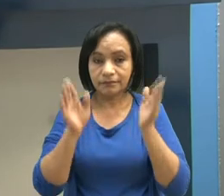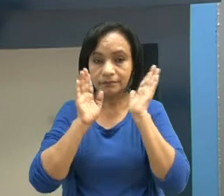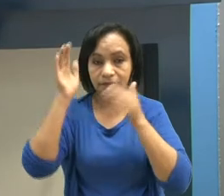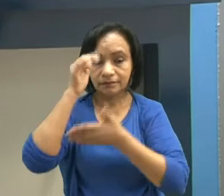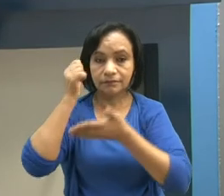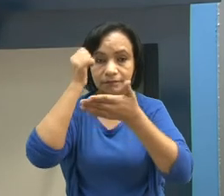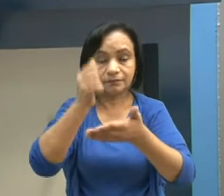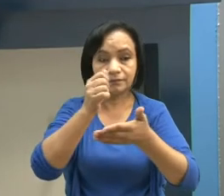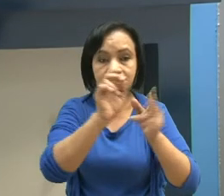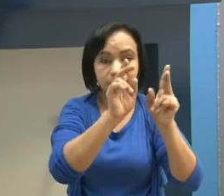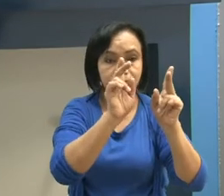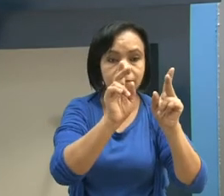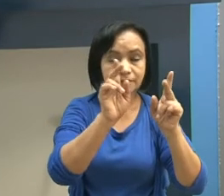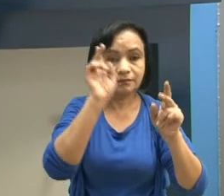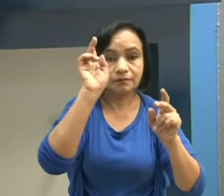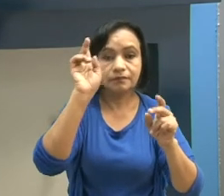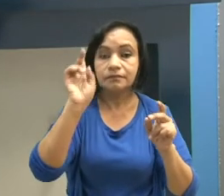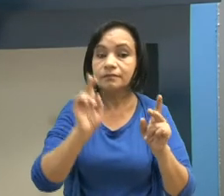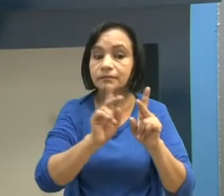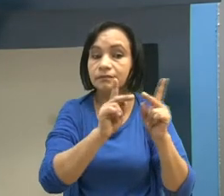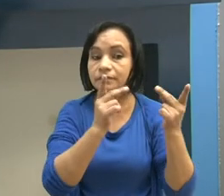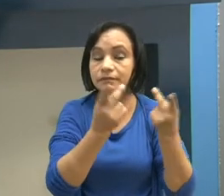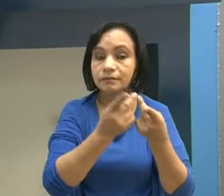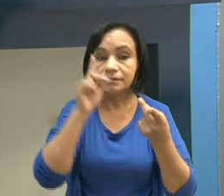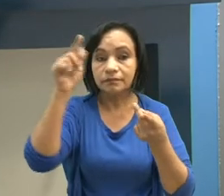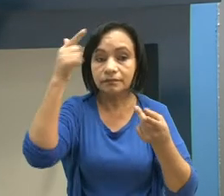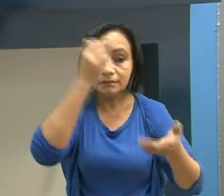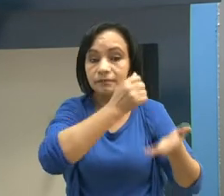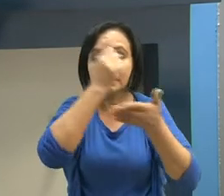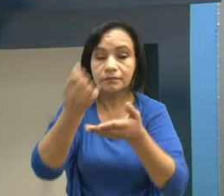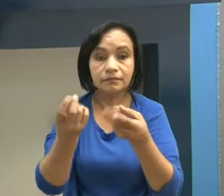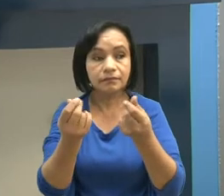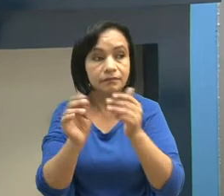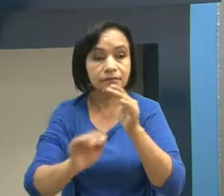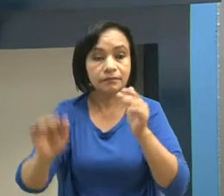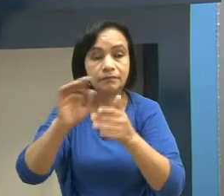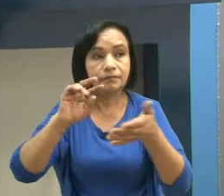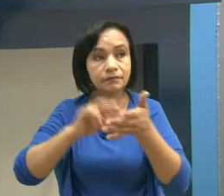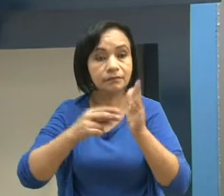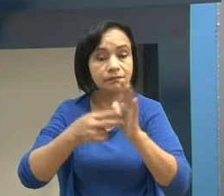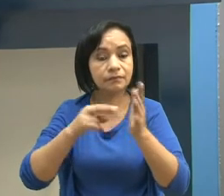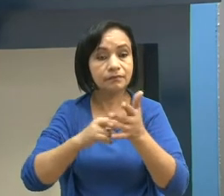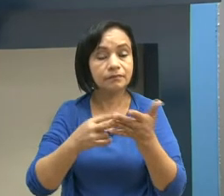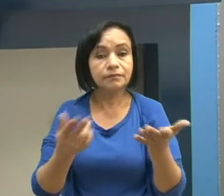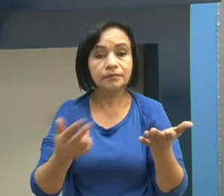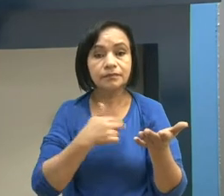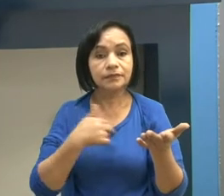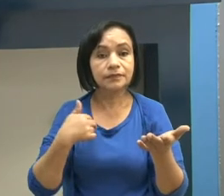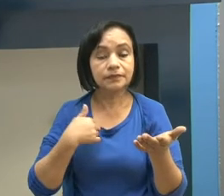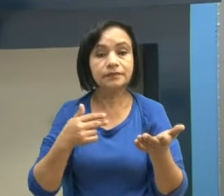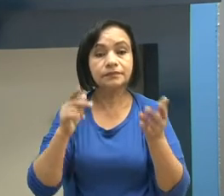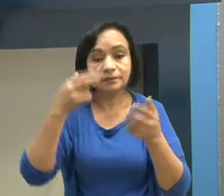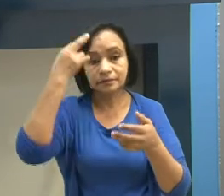pero además la inversión pública tiene un peso igual, claro, mayor que la inversión privada. Y entonces, en este caso, nosotros tenemos